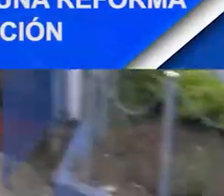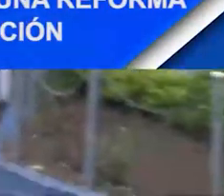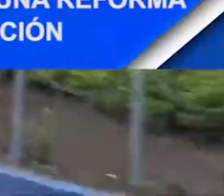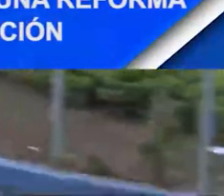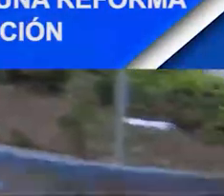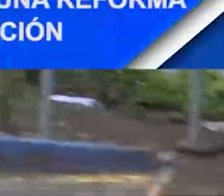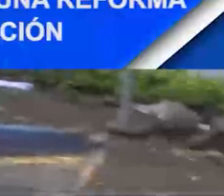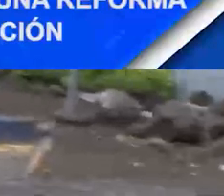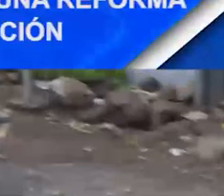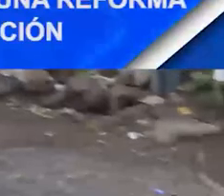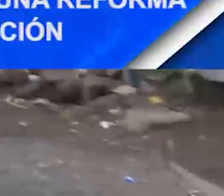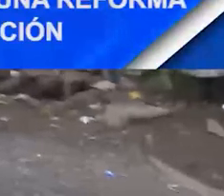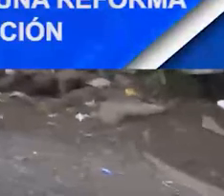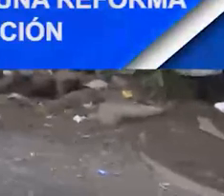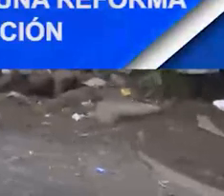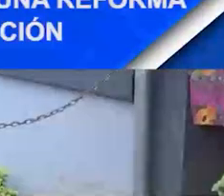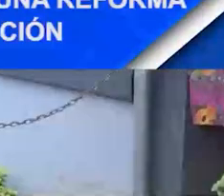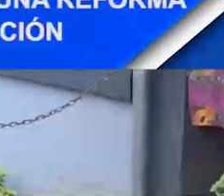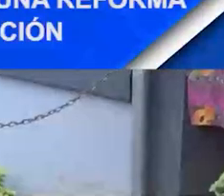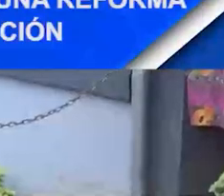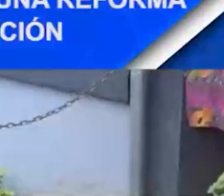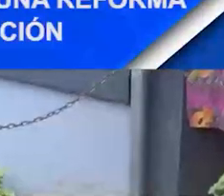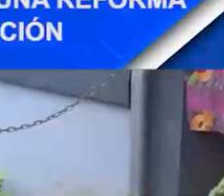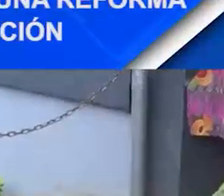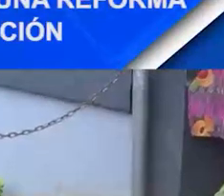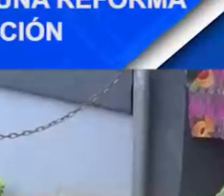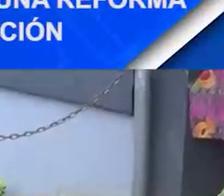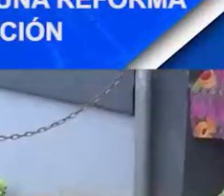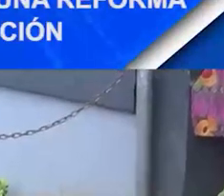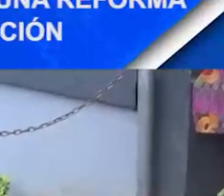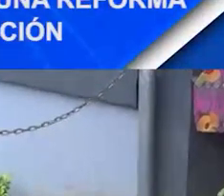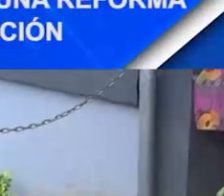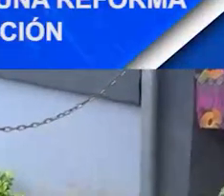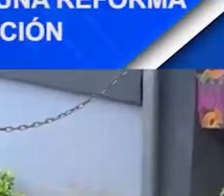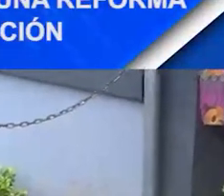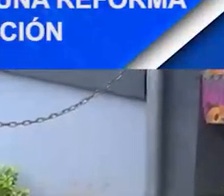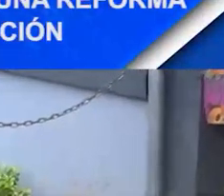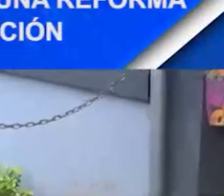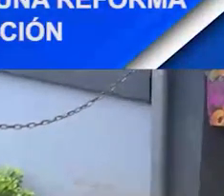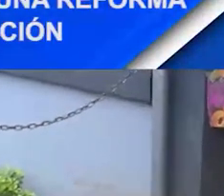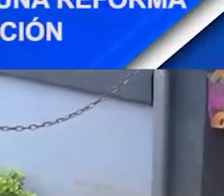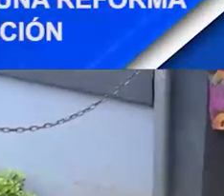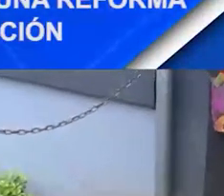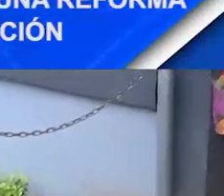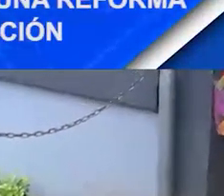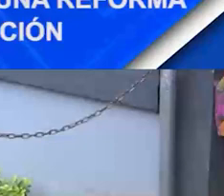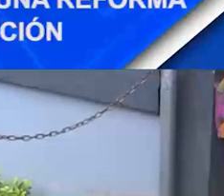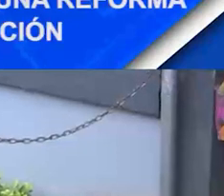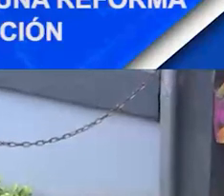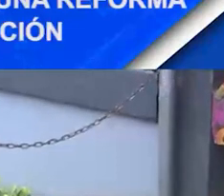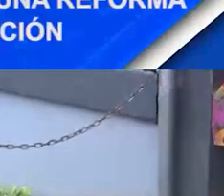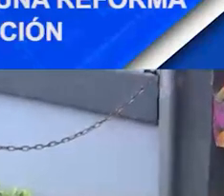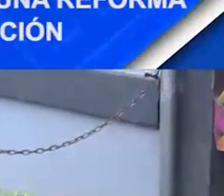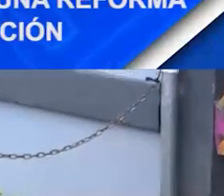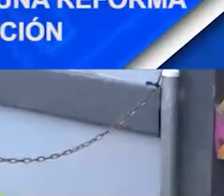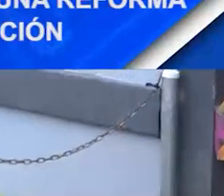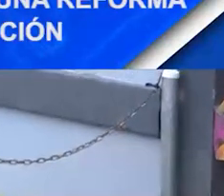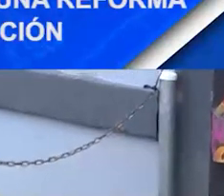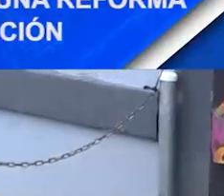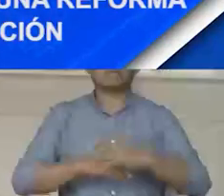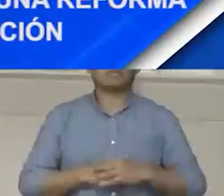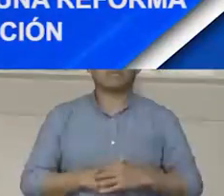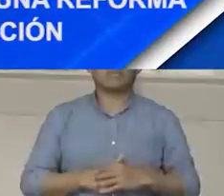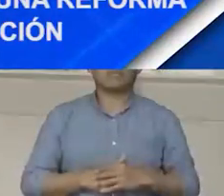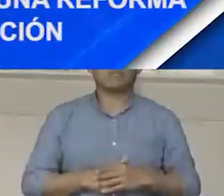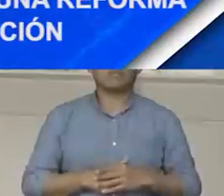del Poder Judicial, en la que elimina el porcentaje fijo del 4% del presupuesto para la Corte Suprema de